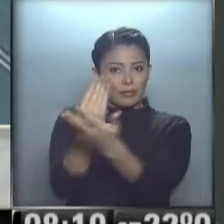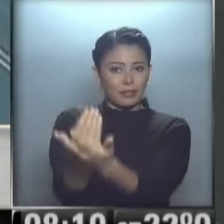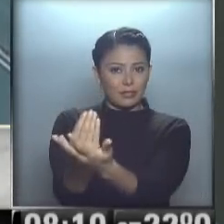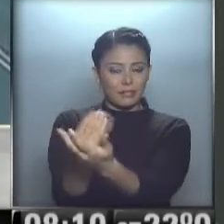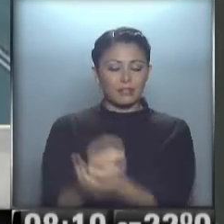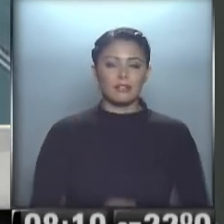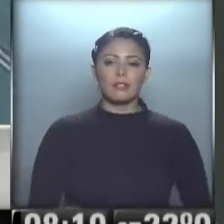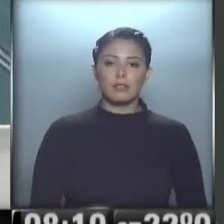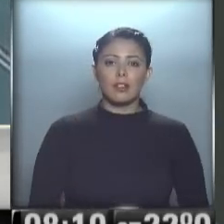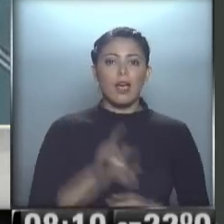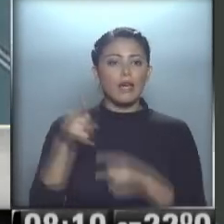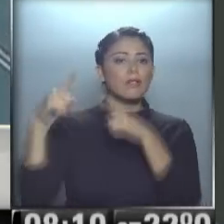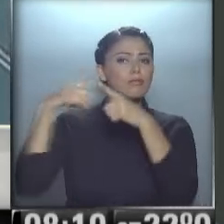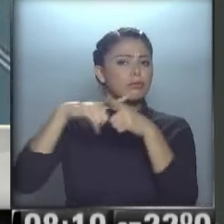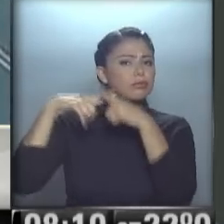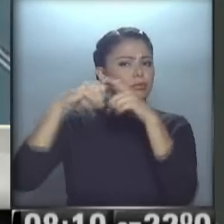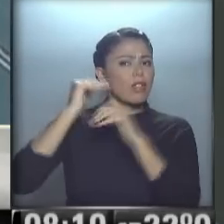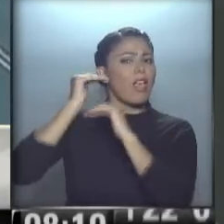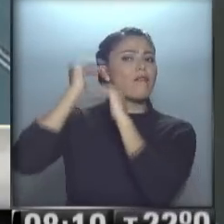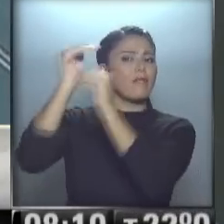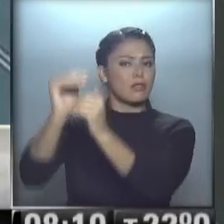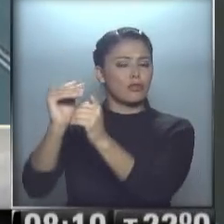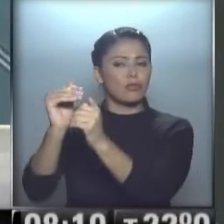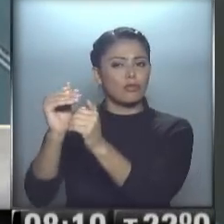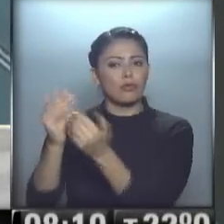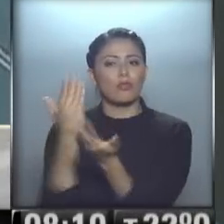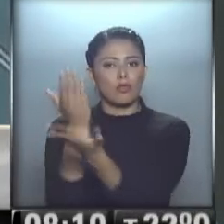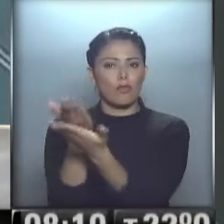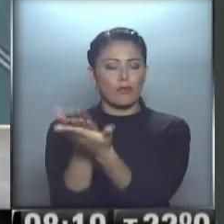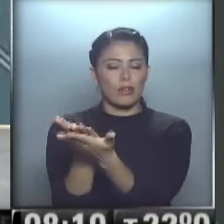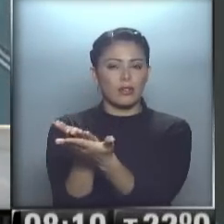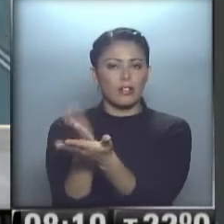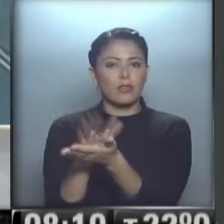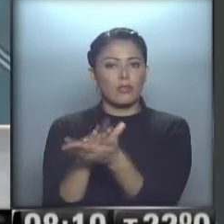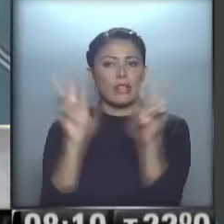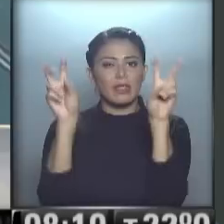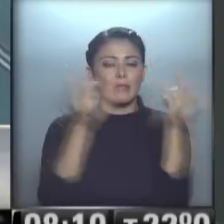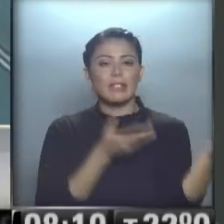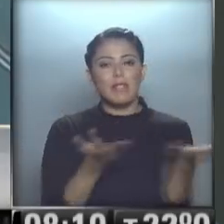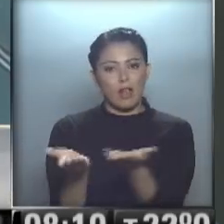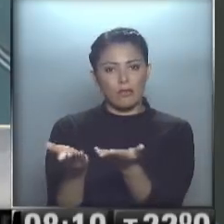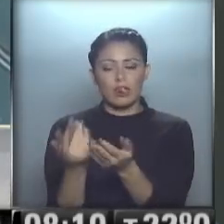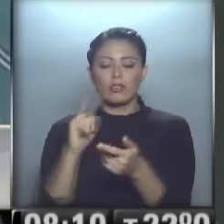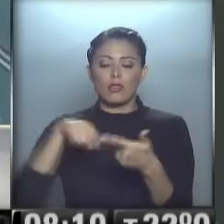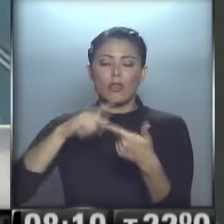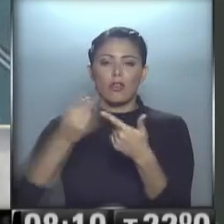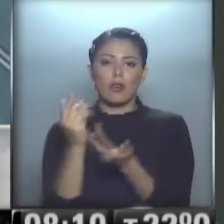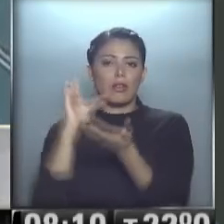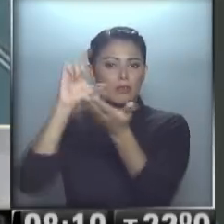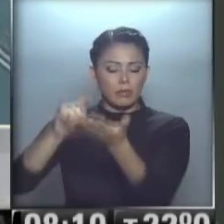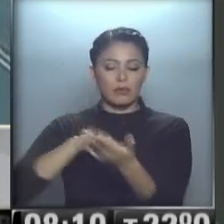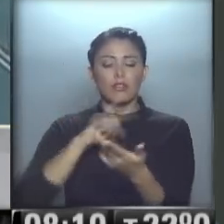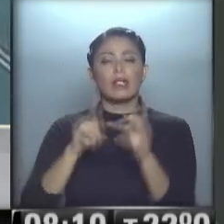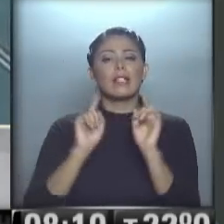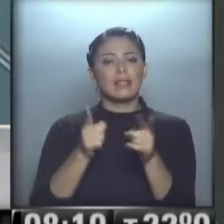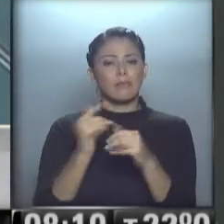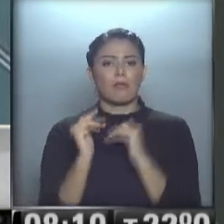eh se ha avanzado en una oferta común eh para el tema de servicios eh inversiones también con un